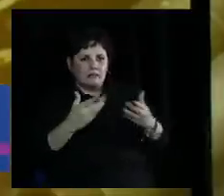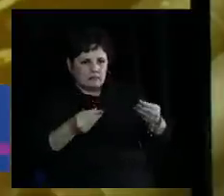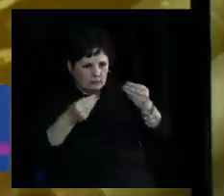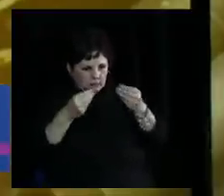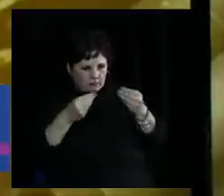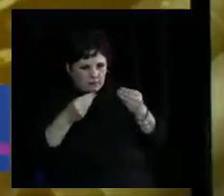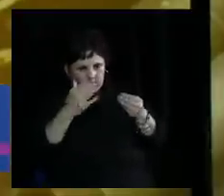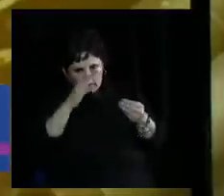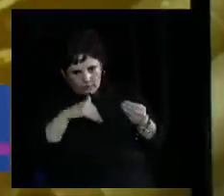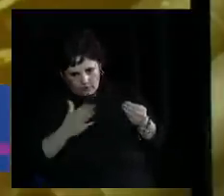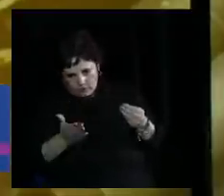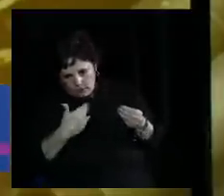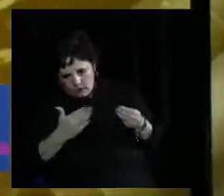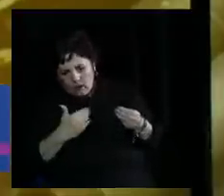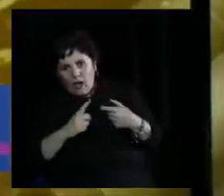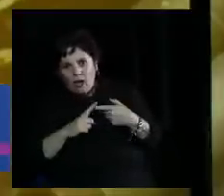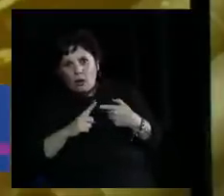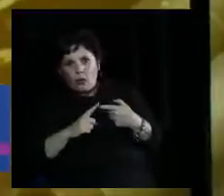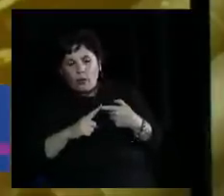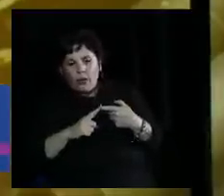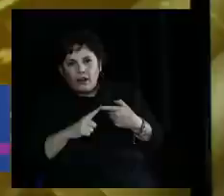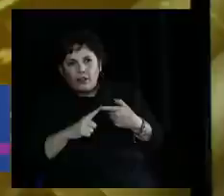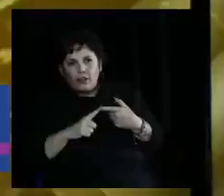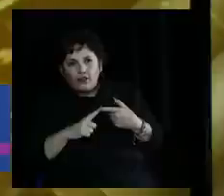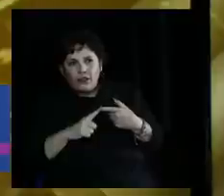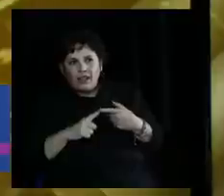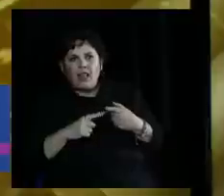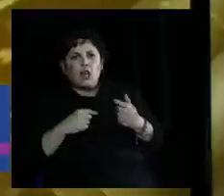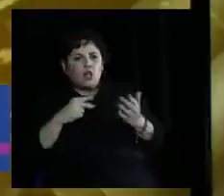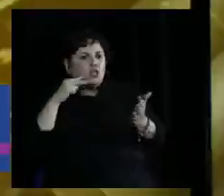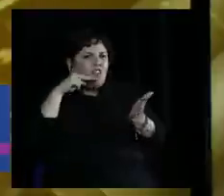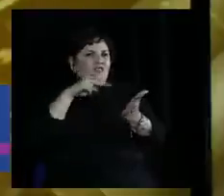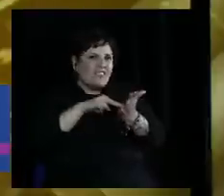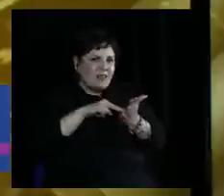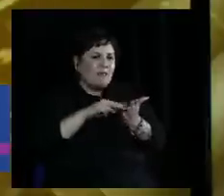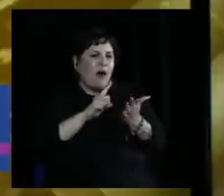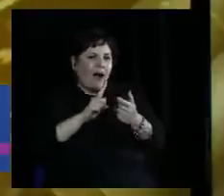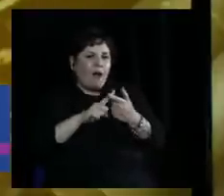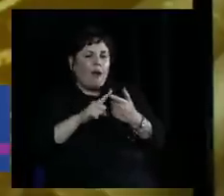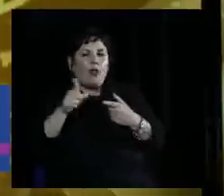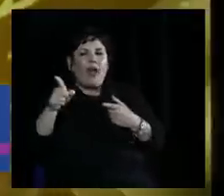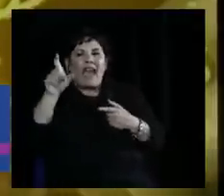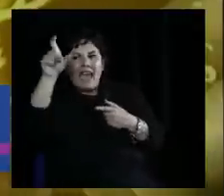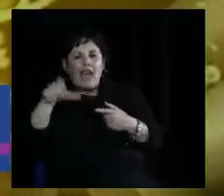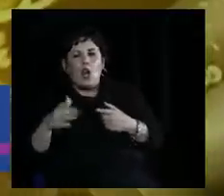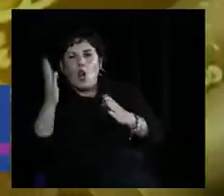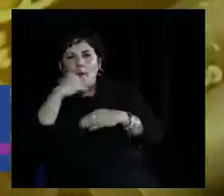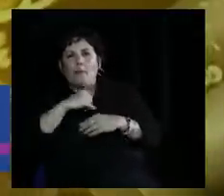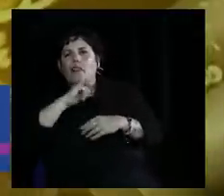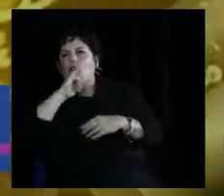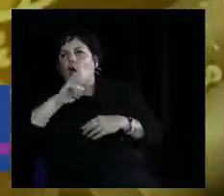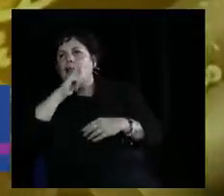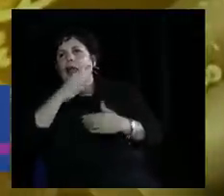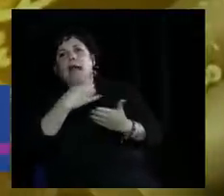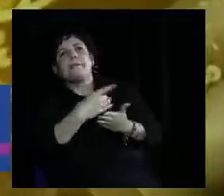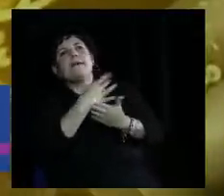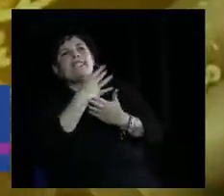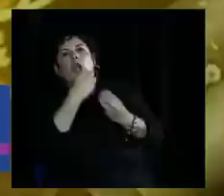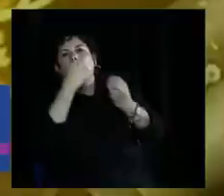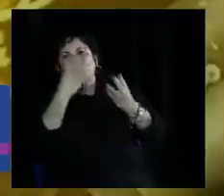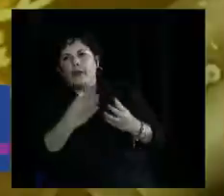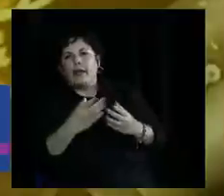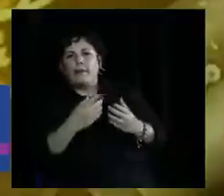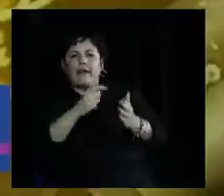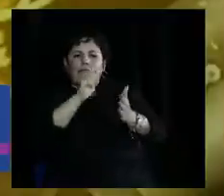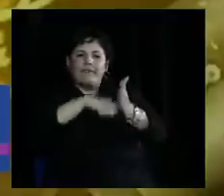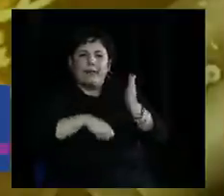manos el acuerdo, ¿no? Uh-huh. En su comunicado dice, estuvimos en nuestras manos el acuerdo. ¿Qué No sé